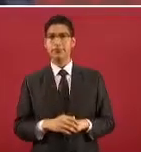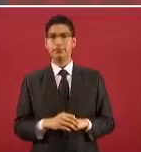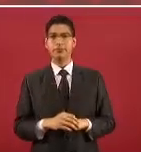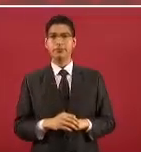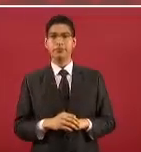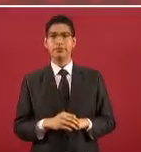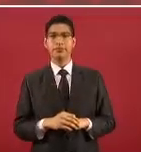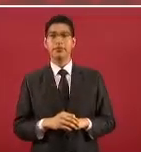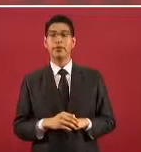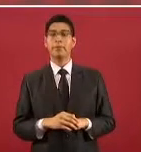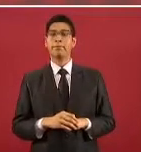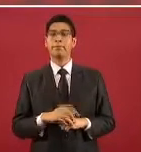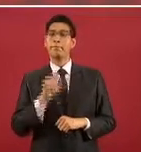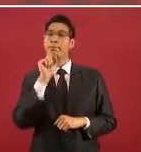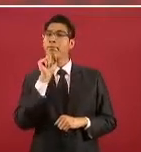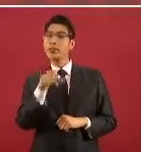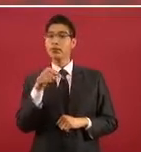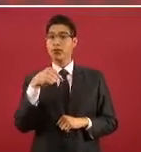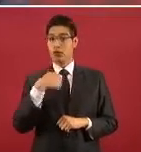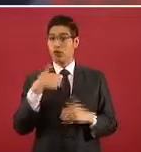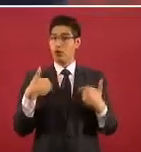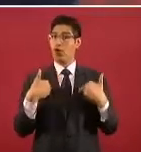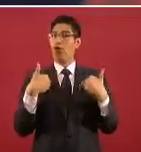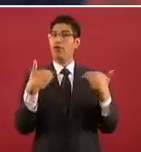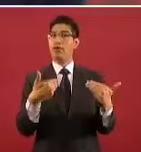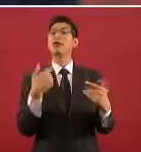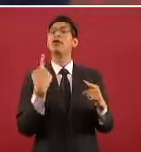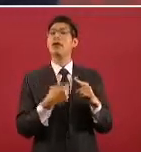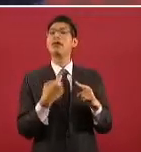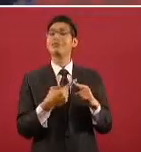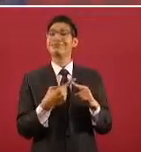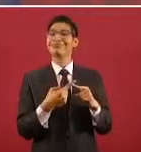al que le entrego todo mi corazón, es al pueblo,